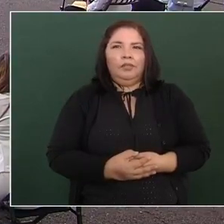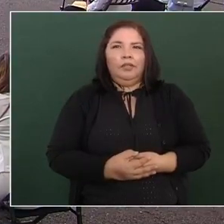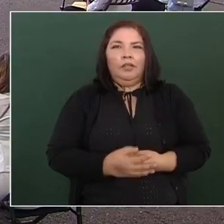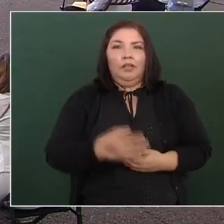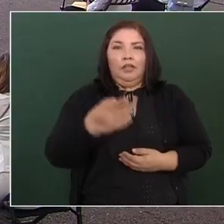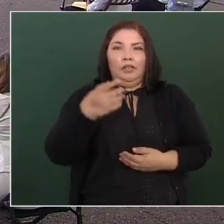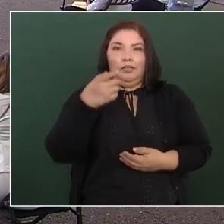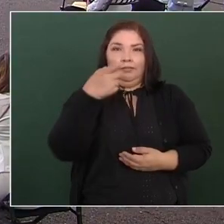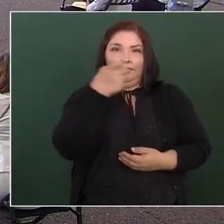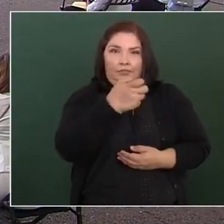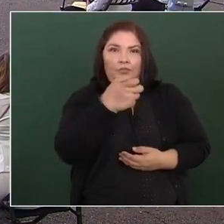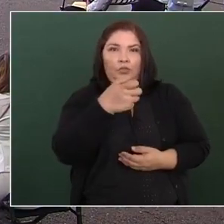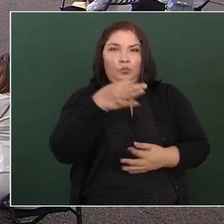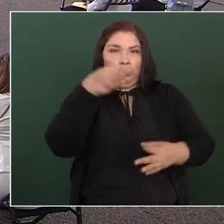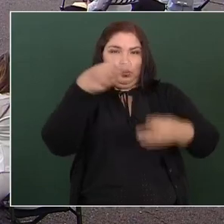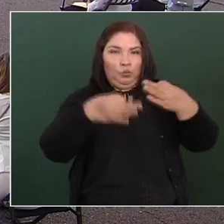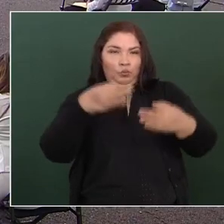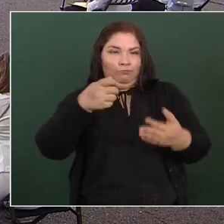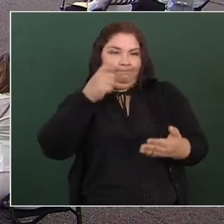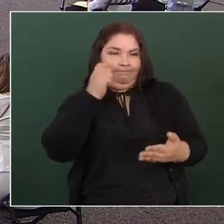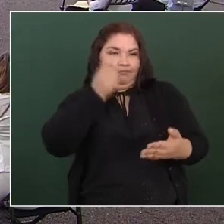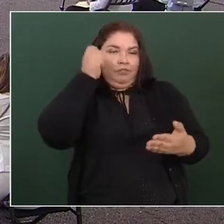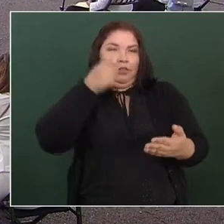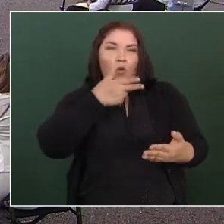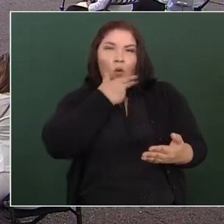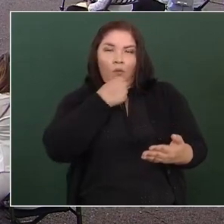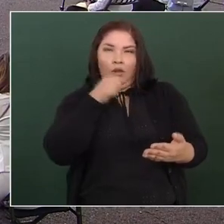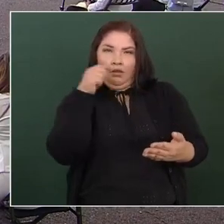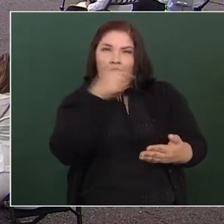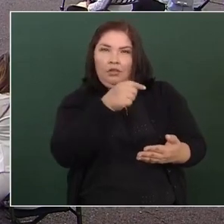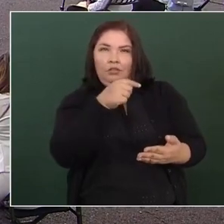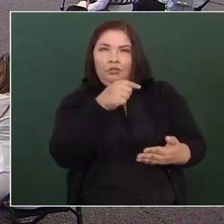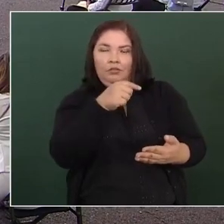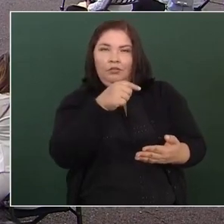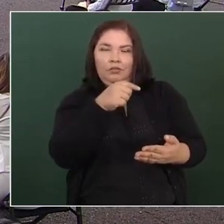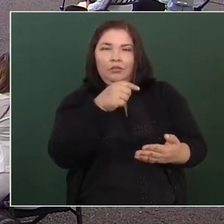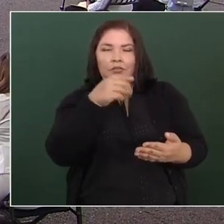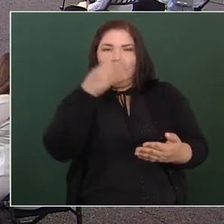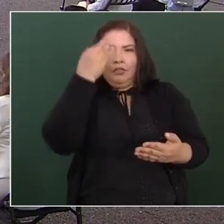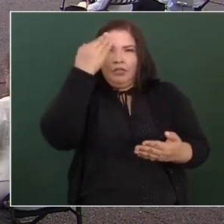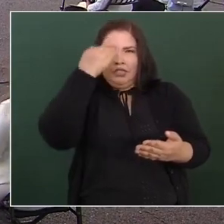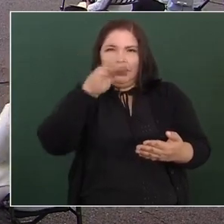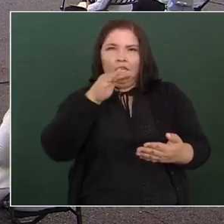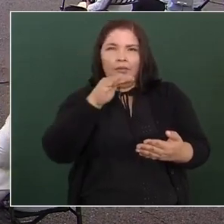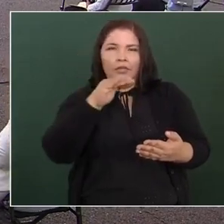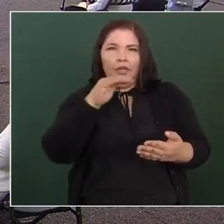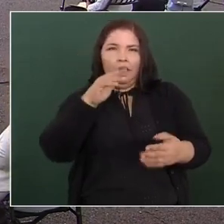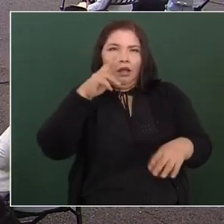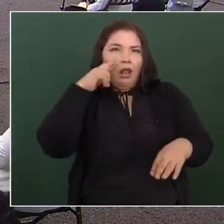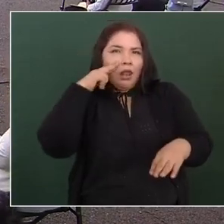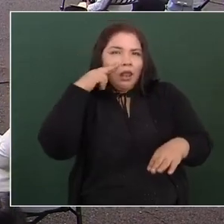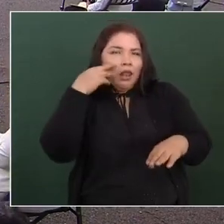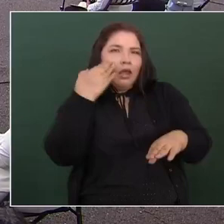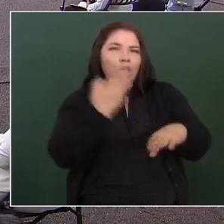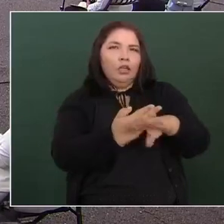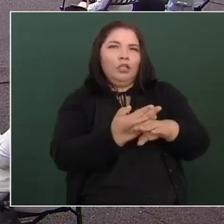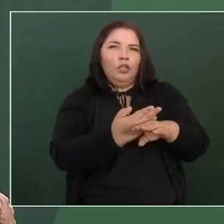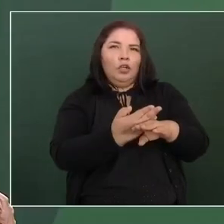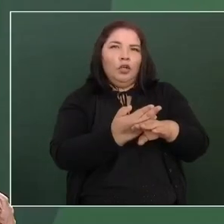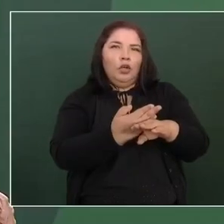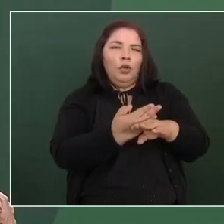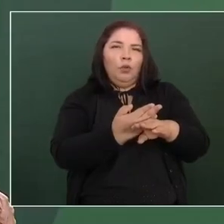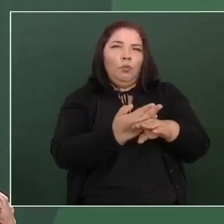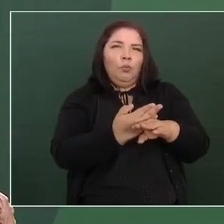estos jueces ahora, a pesar de que es facultad del Poder